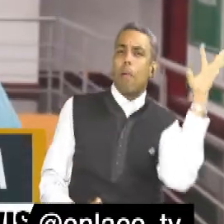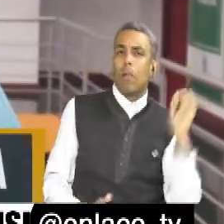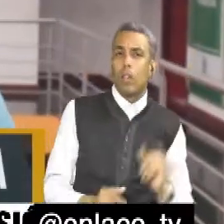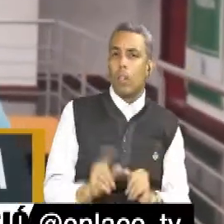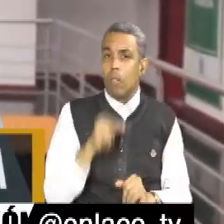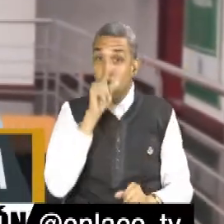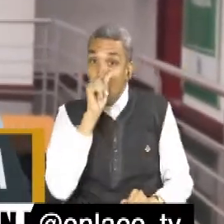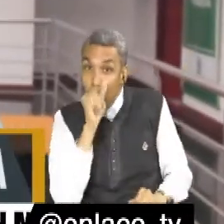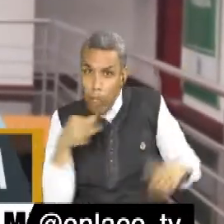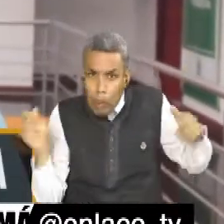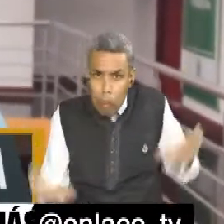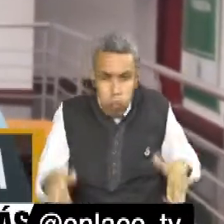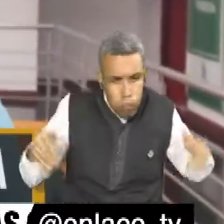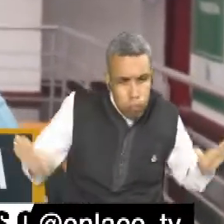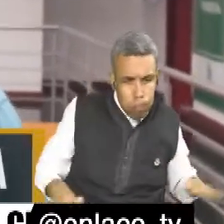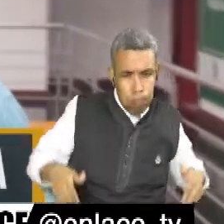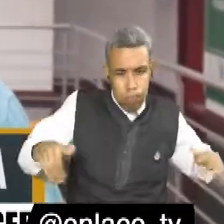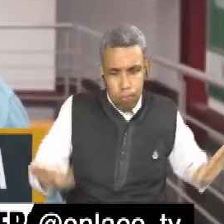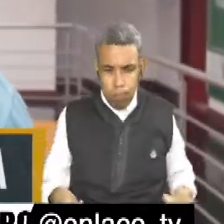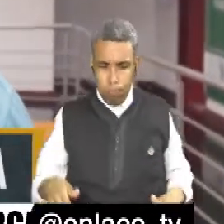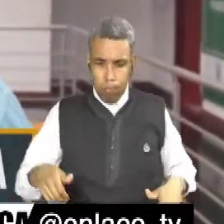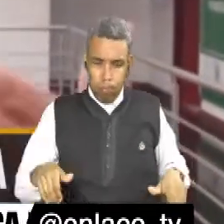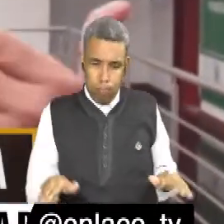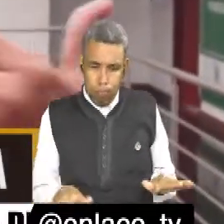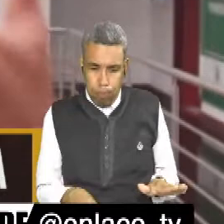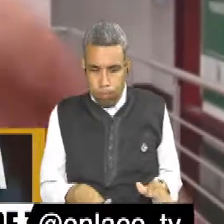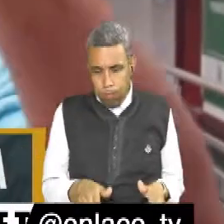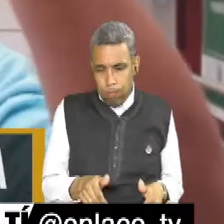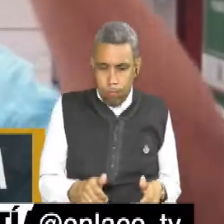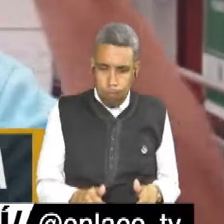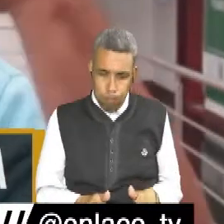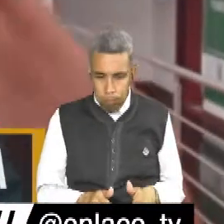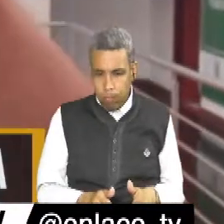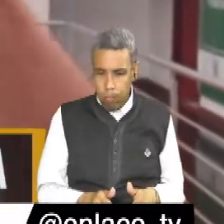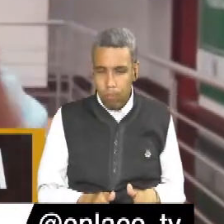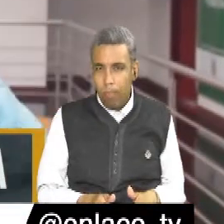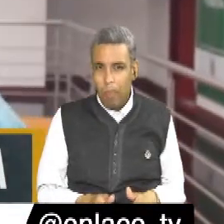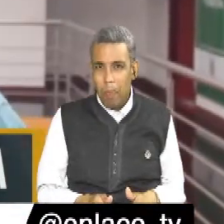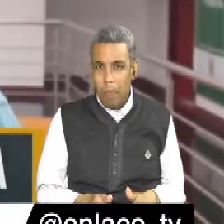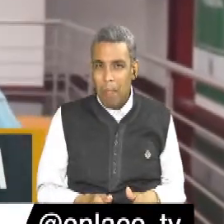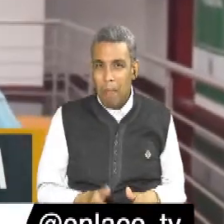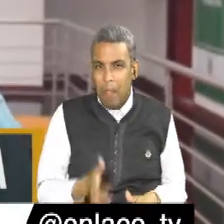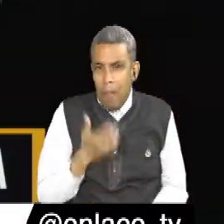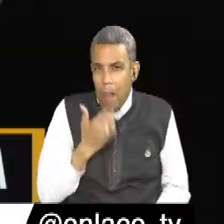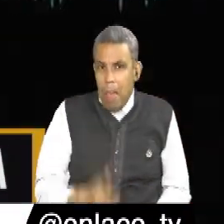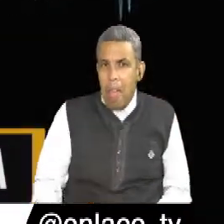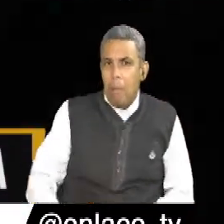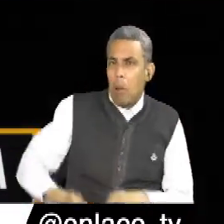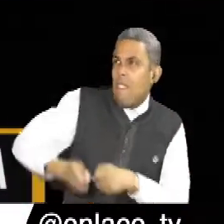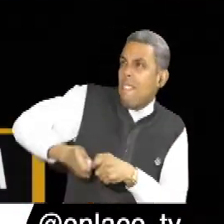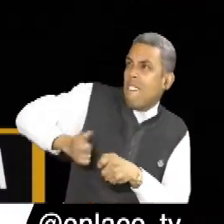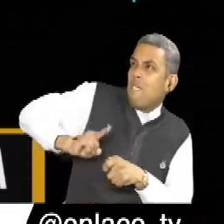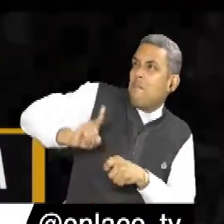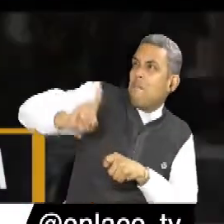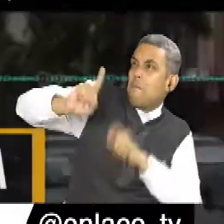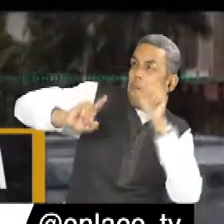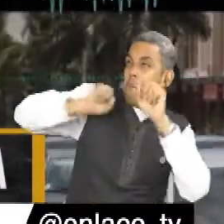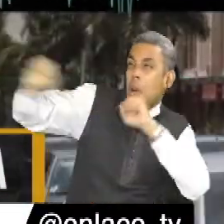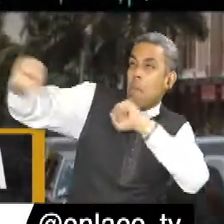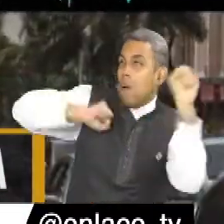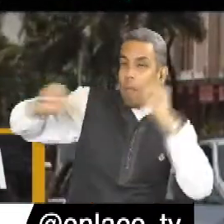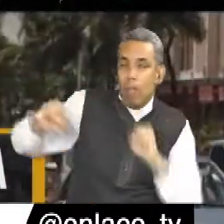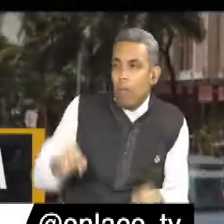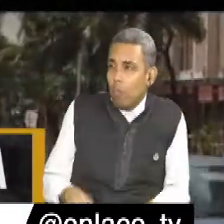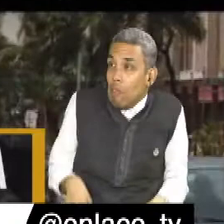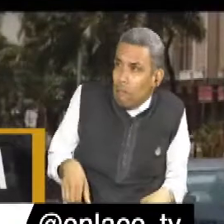pues también lamentablemente tiende a ahuyentarlos. Pero el ruido no sería un problema